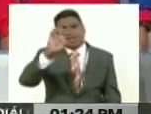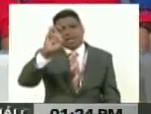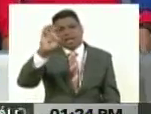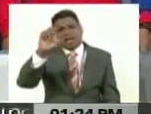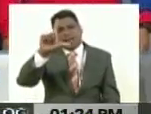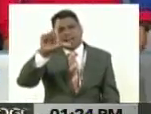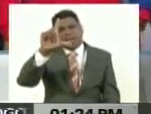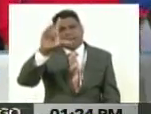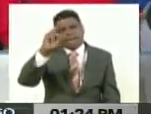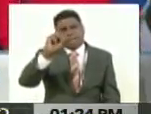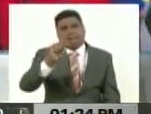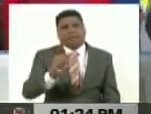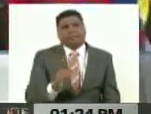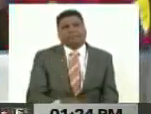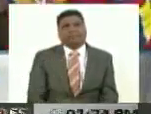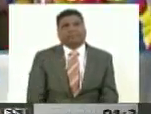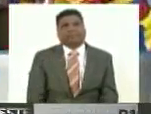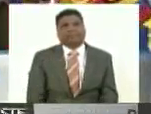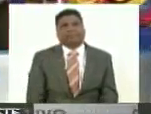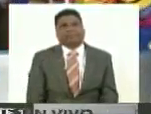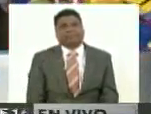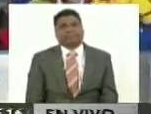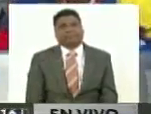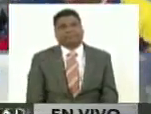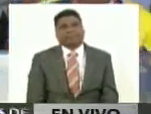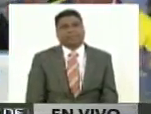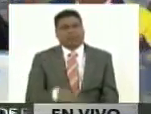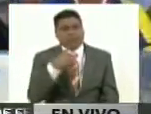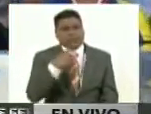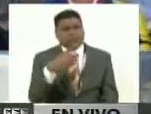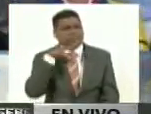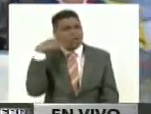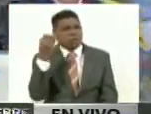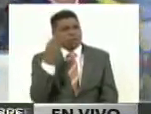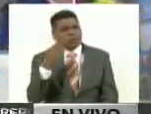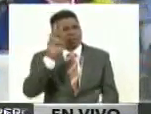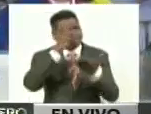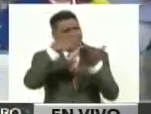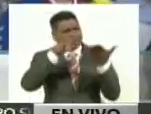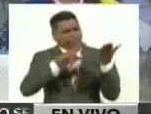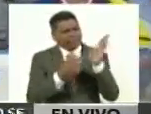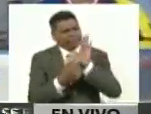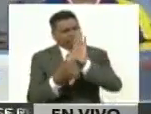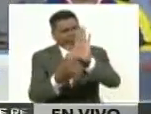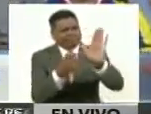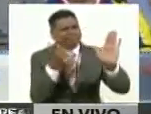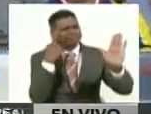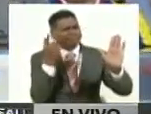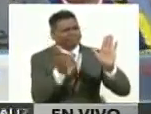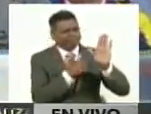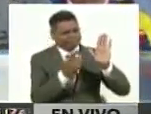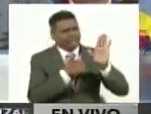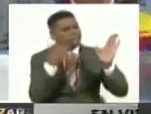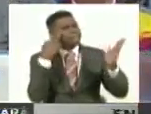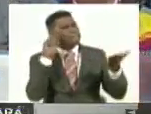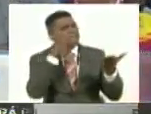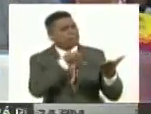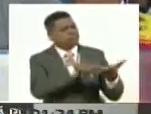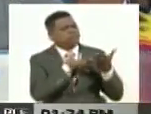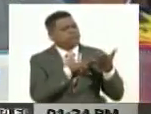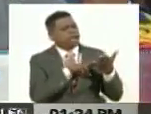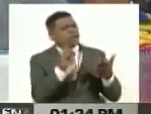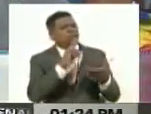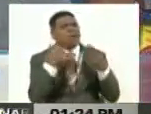Chávez, muchachos, y yo me gusta decirle a los más jóvenes, revisen eso, ¿vale? Revisen eso. No